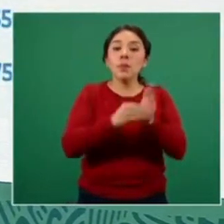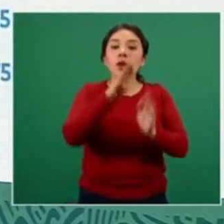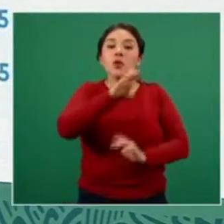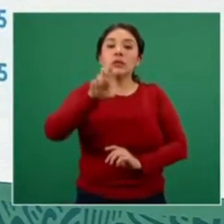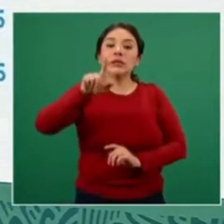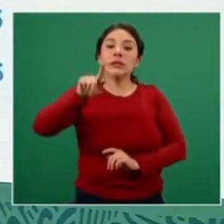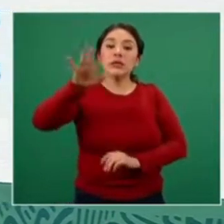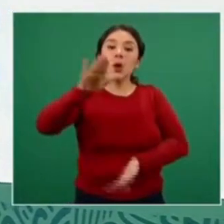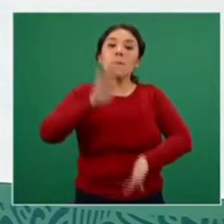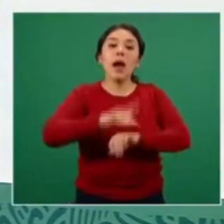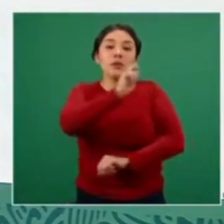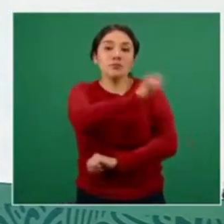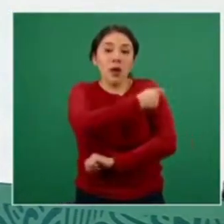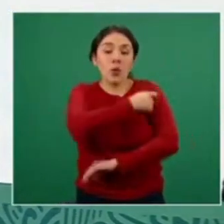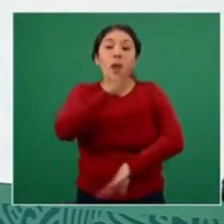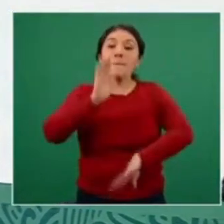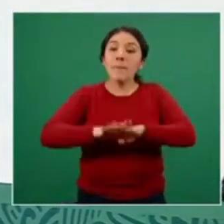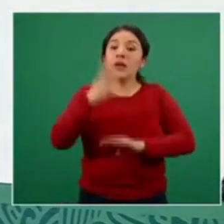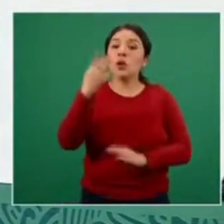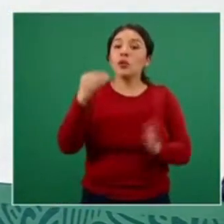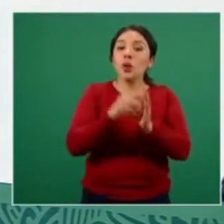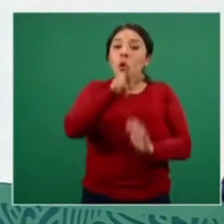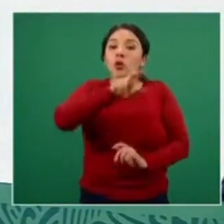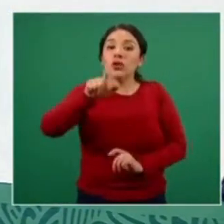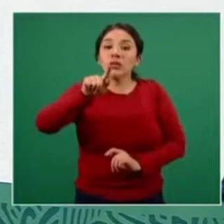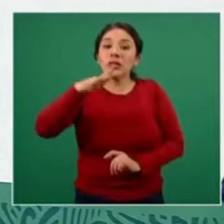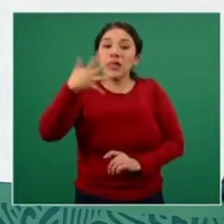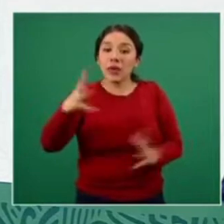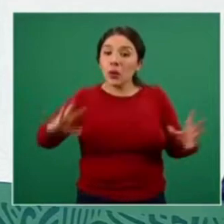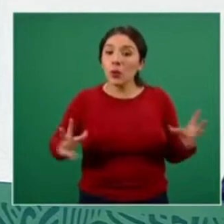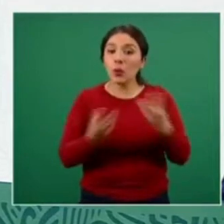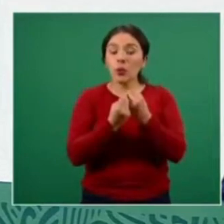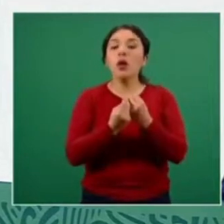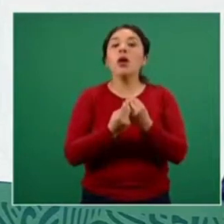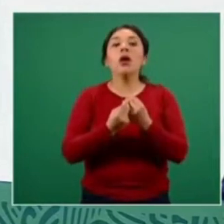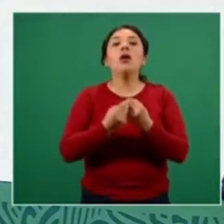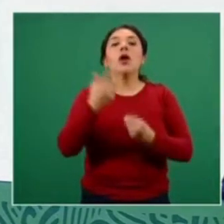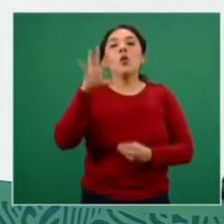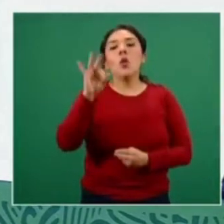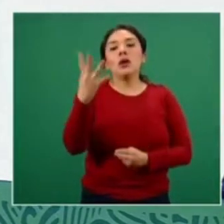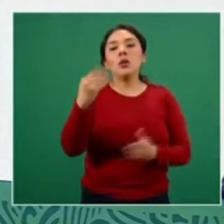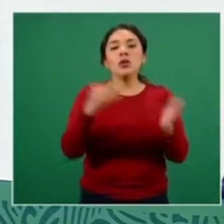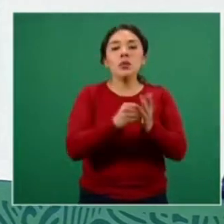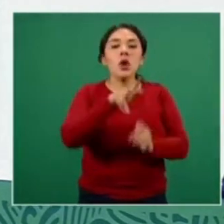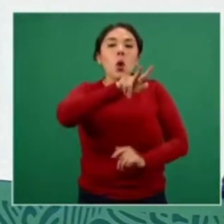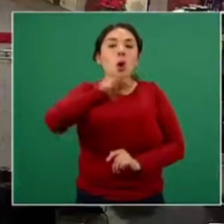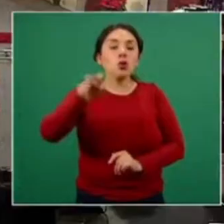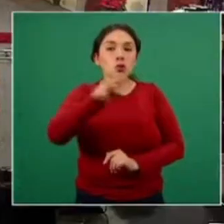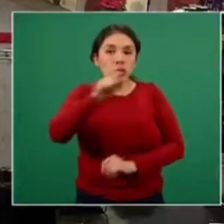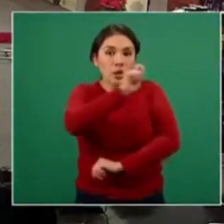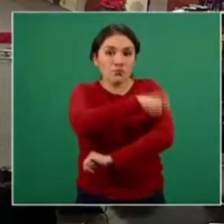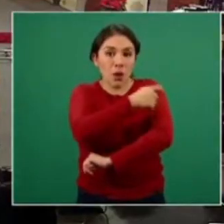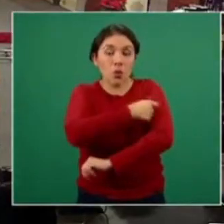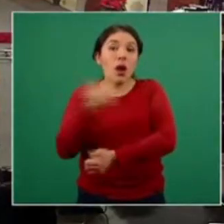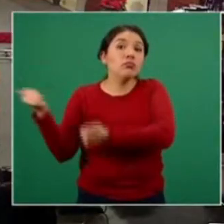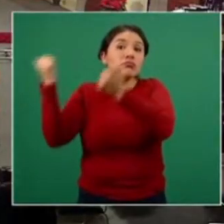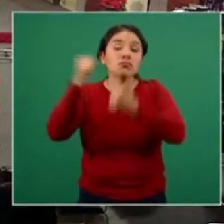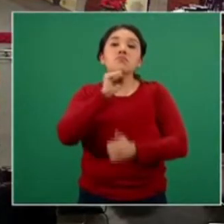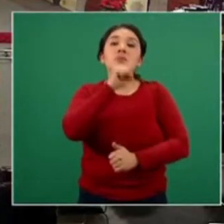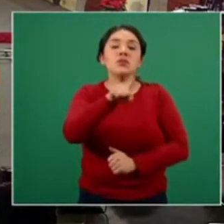39.975 dosis más estas 4.875 para un total de 44.800 llegaron al